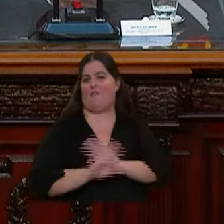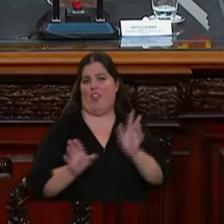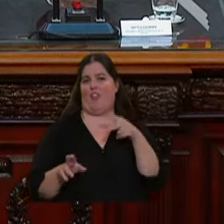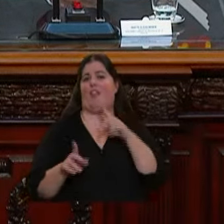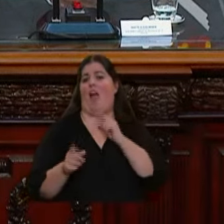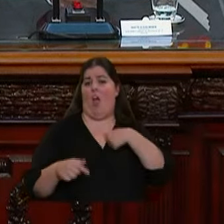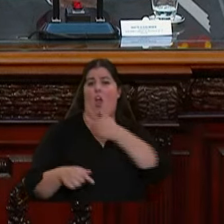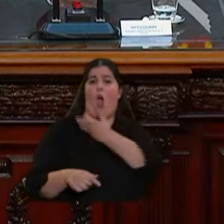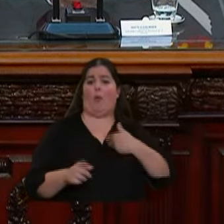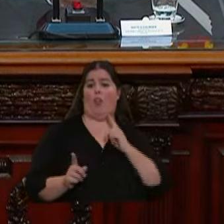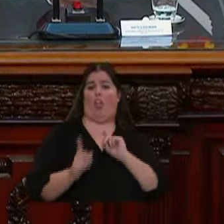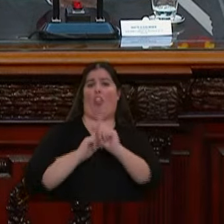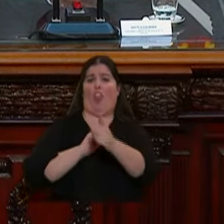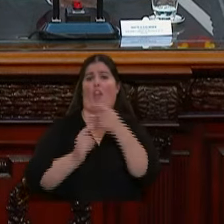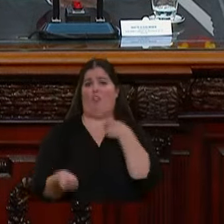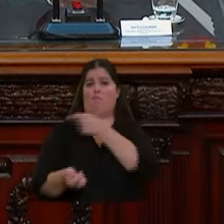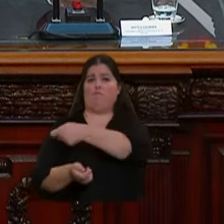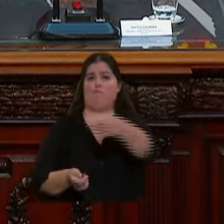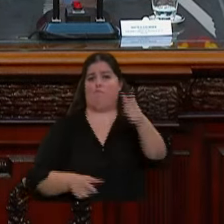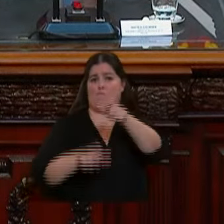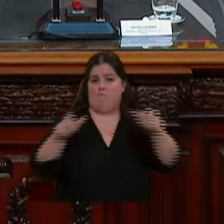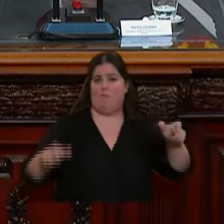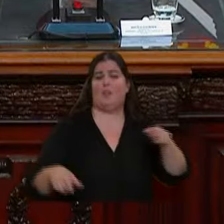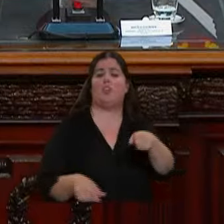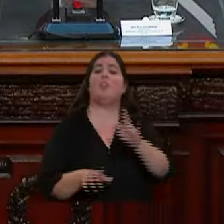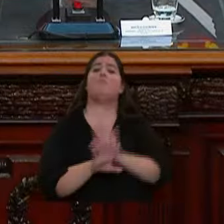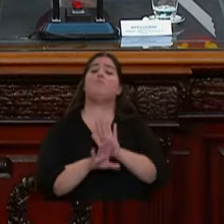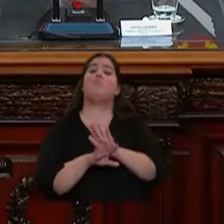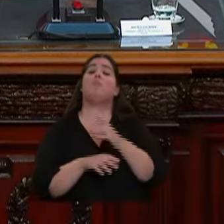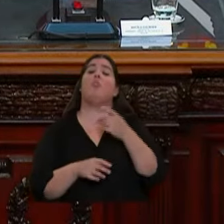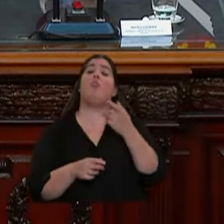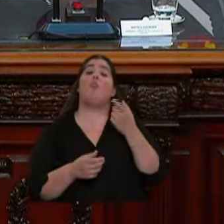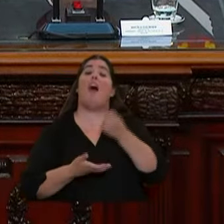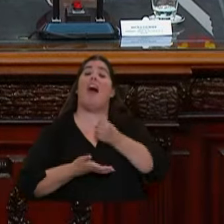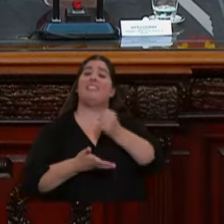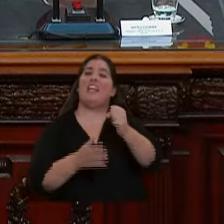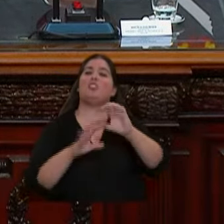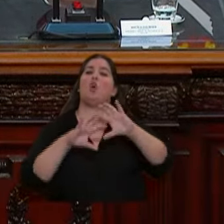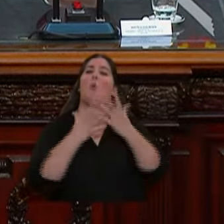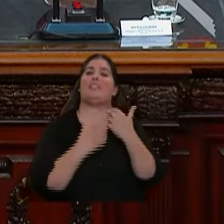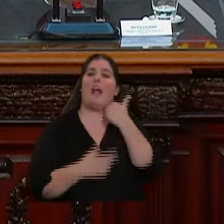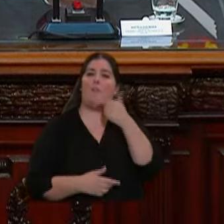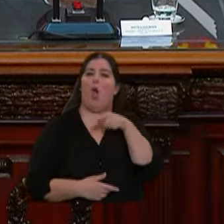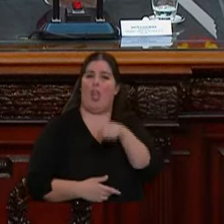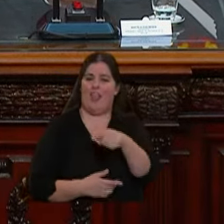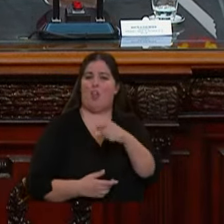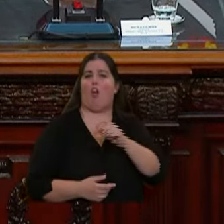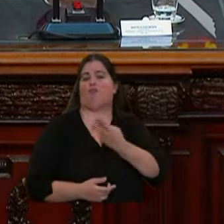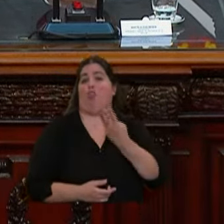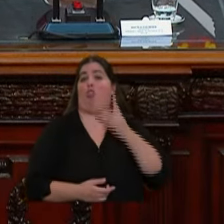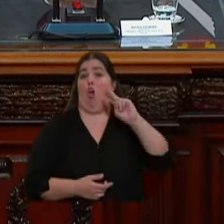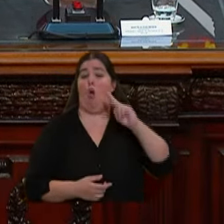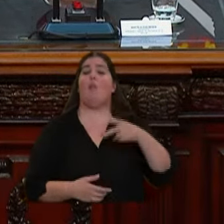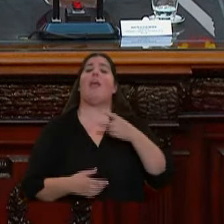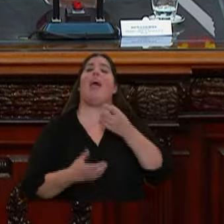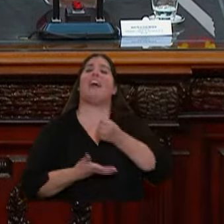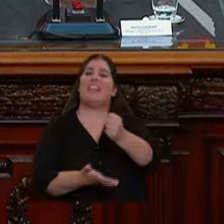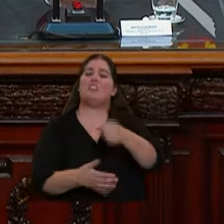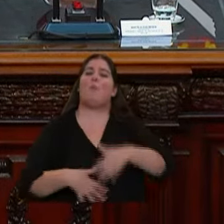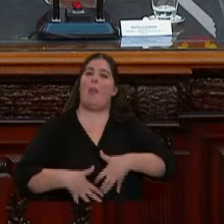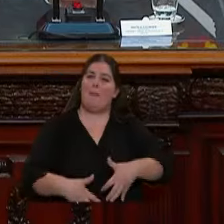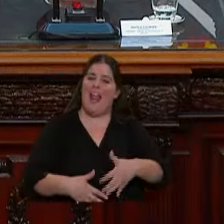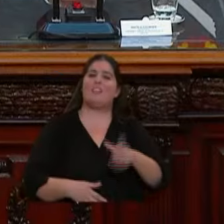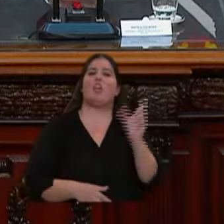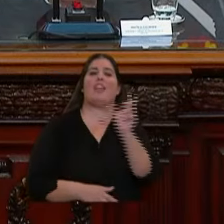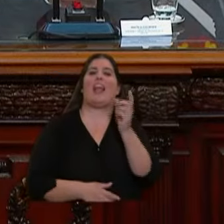directa. En esa línea, hemos duplicado los montos de la asignación universal por hijo, la asignación por embarazo y la tarjeta